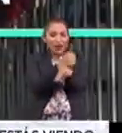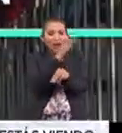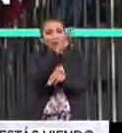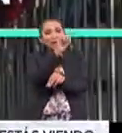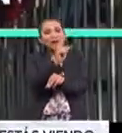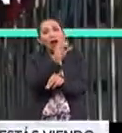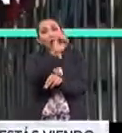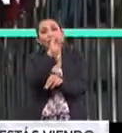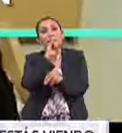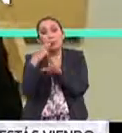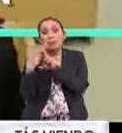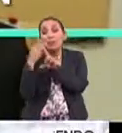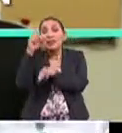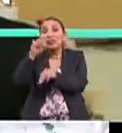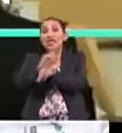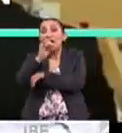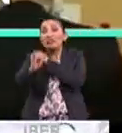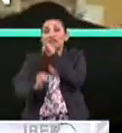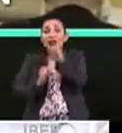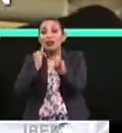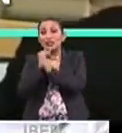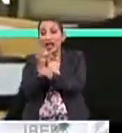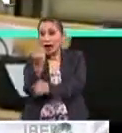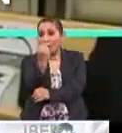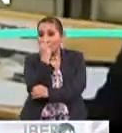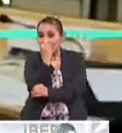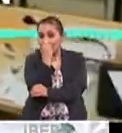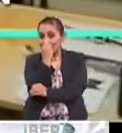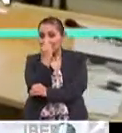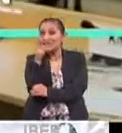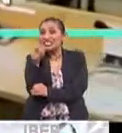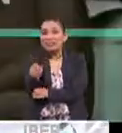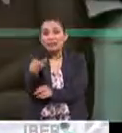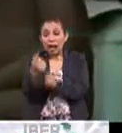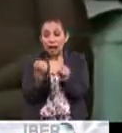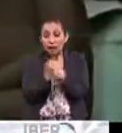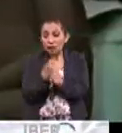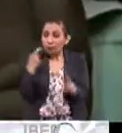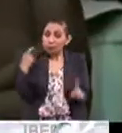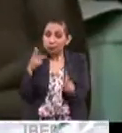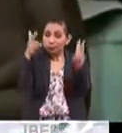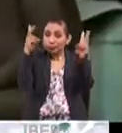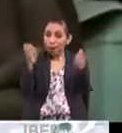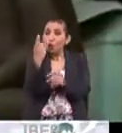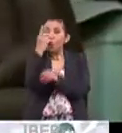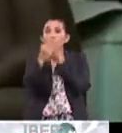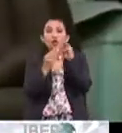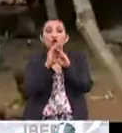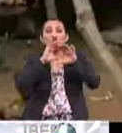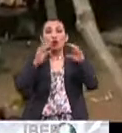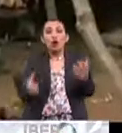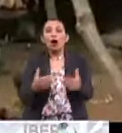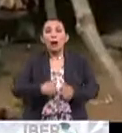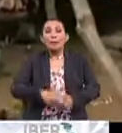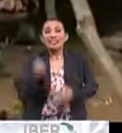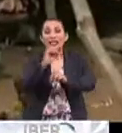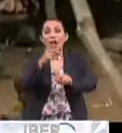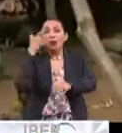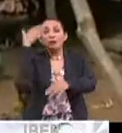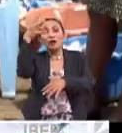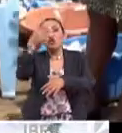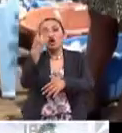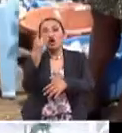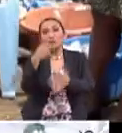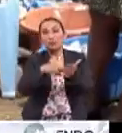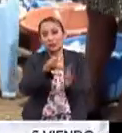FAO, también se conmemora el Día Internacional de la Alimentación, y este año tiene como lema «Un mundo hambre cero para 2030